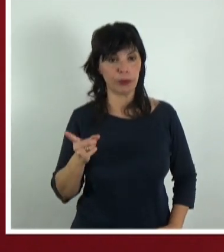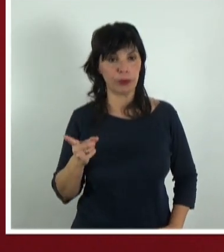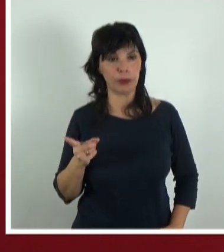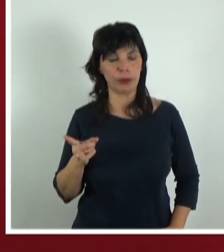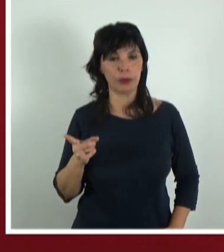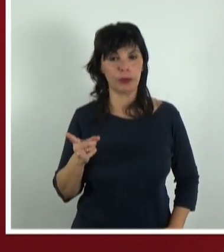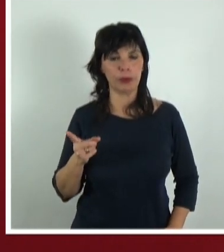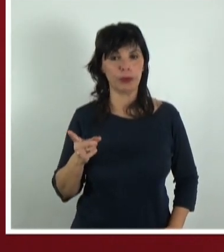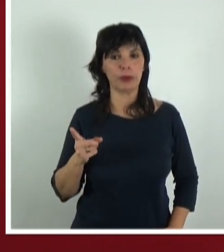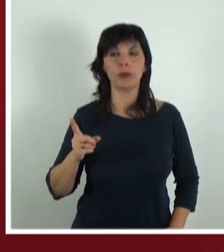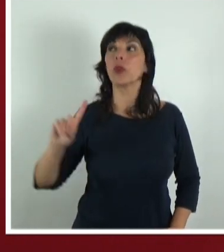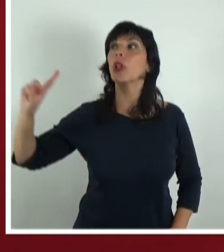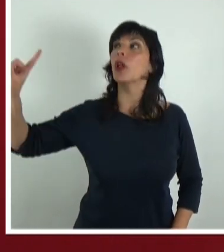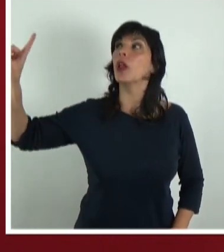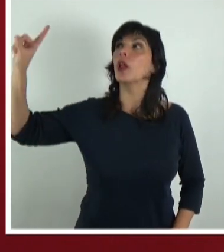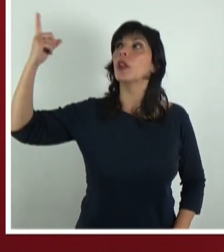en Dios el Padre,